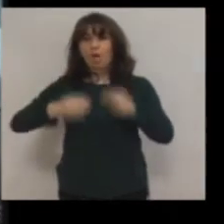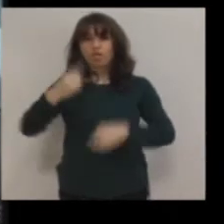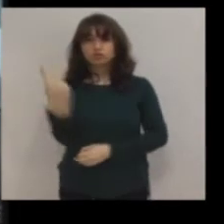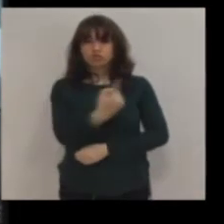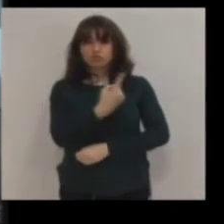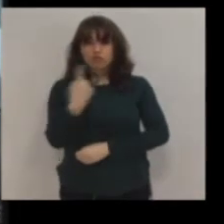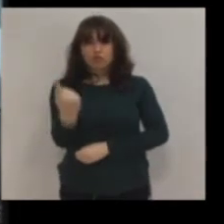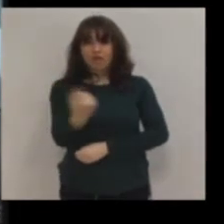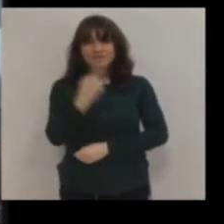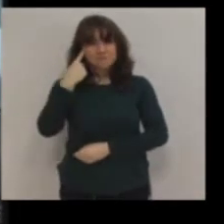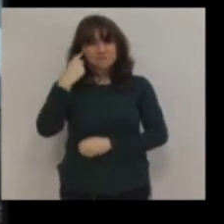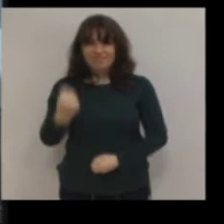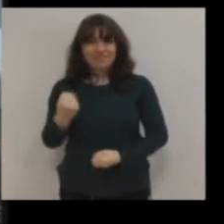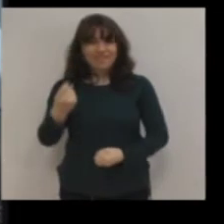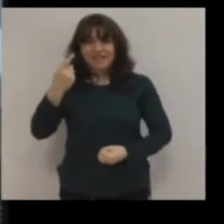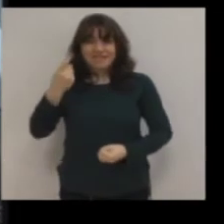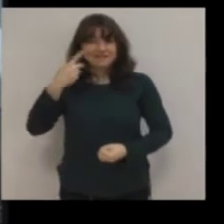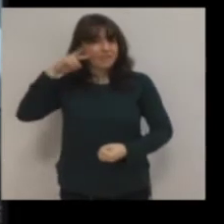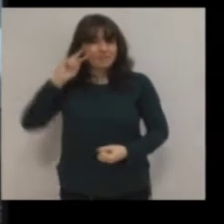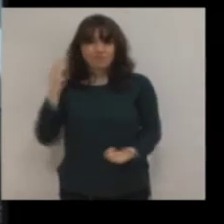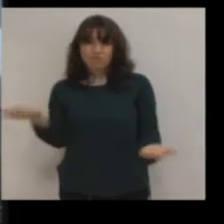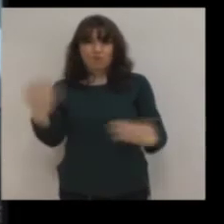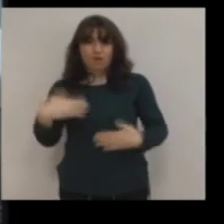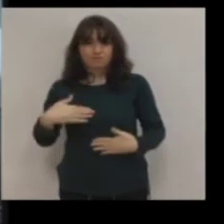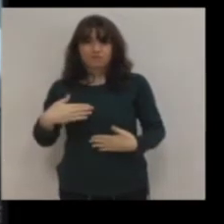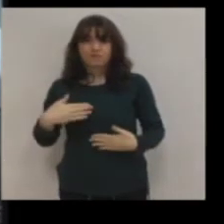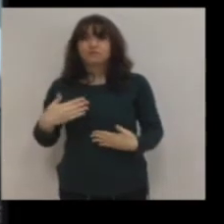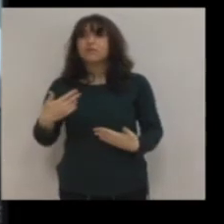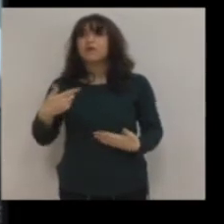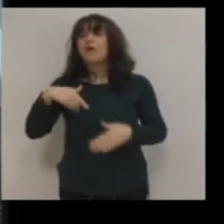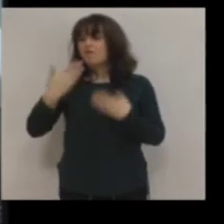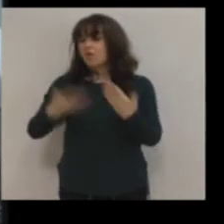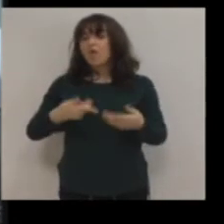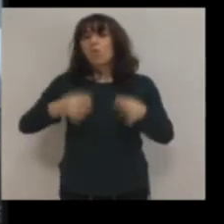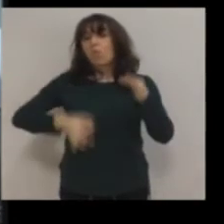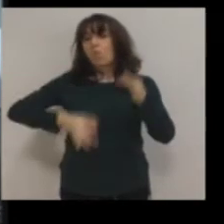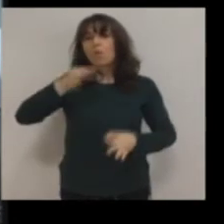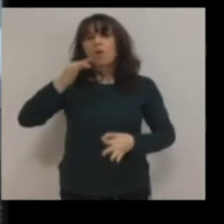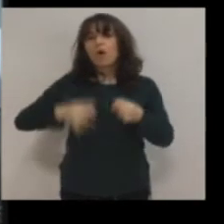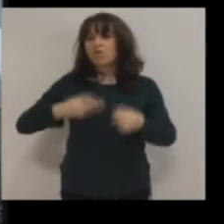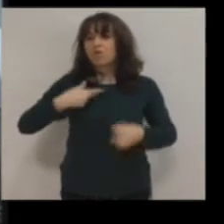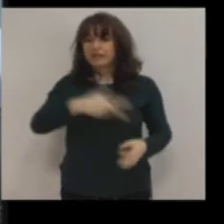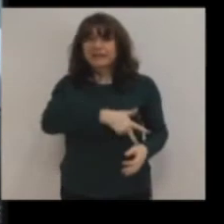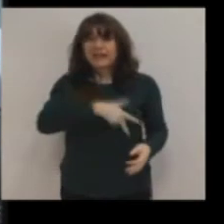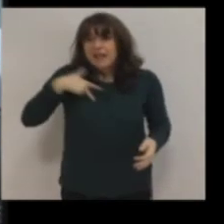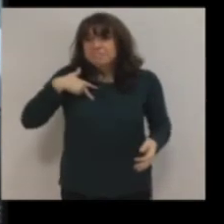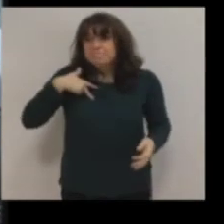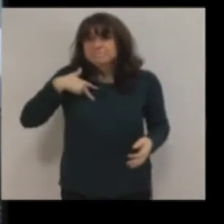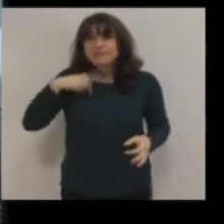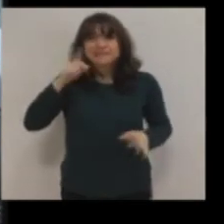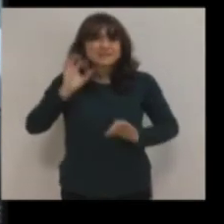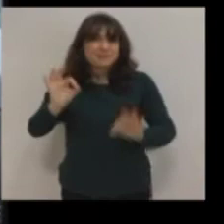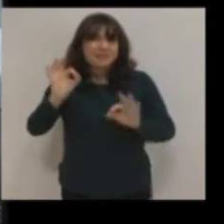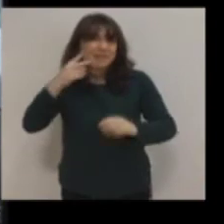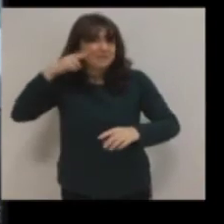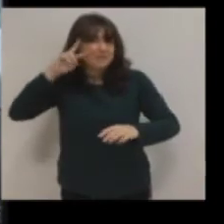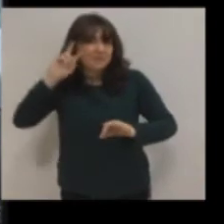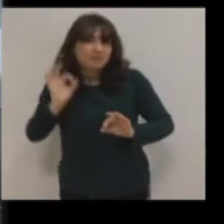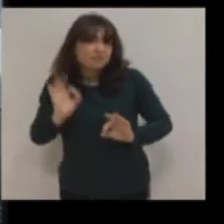especializado, será un juzgado muy generalista y no podrá acceder a la especialización como se puede acceder desde esa